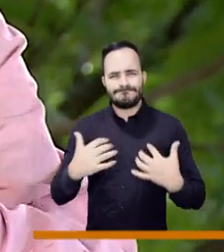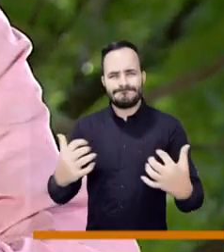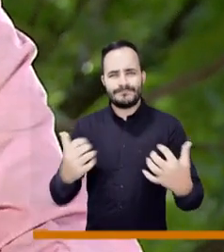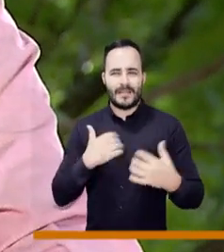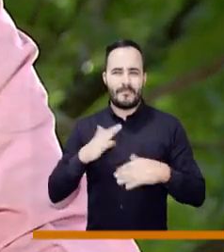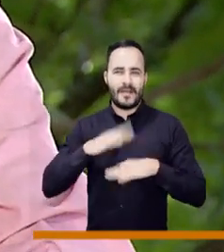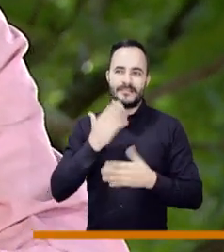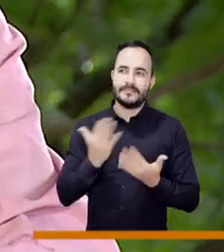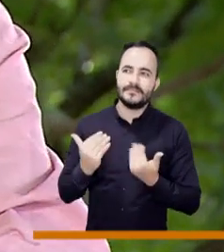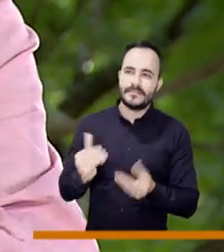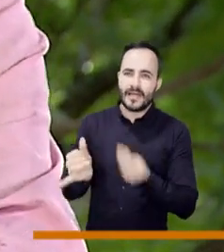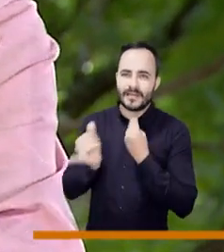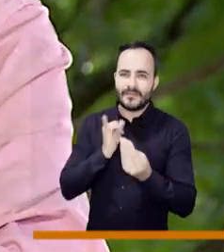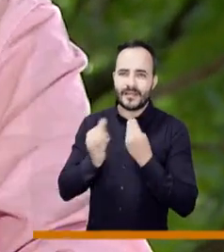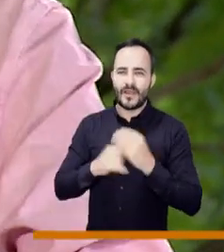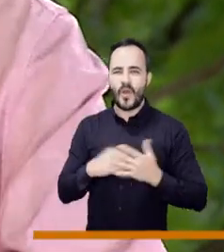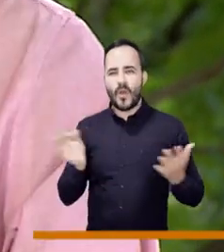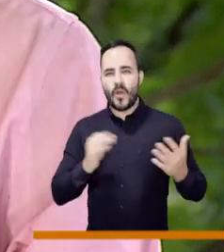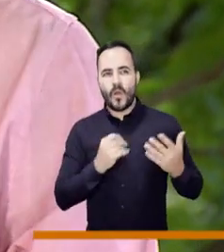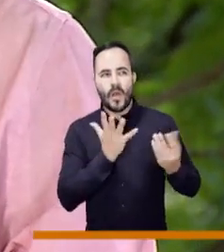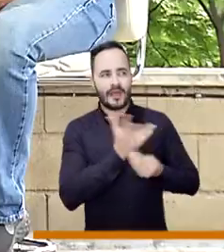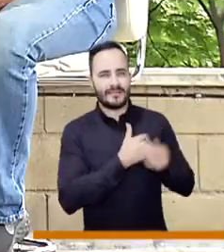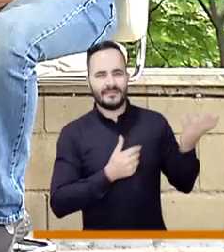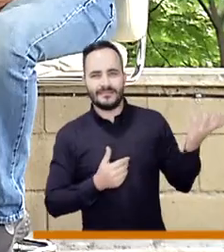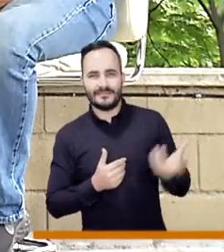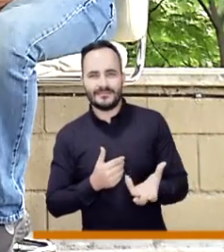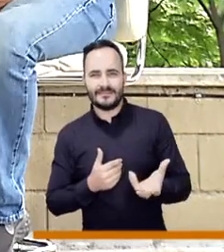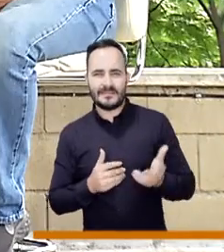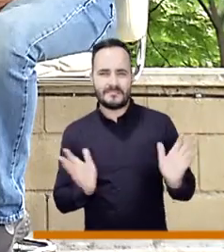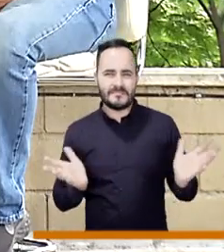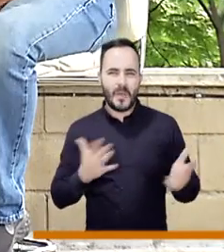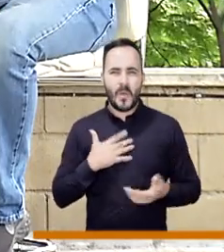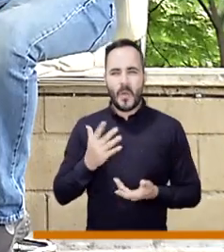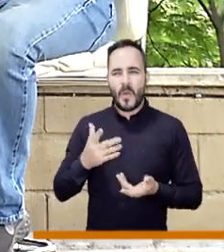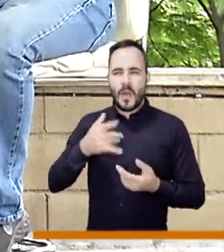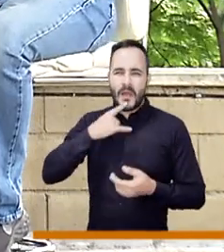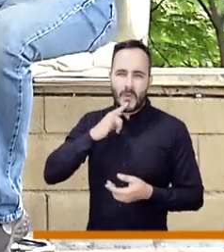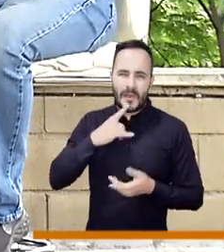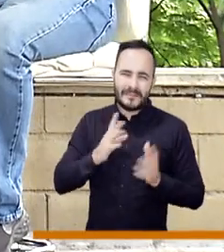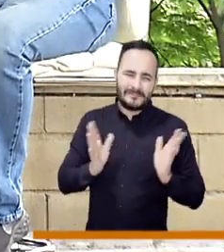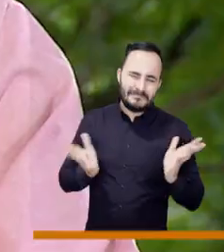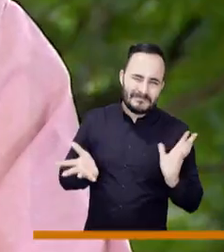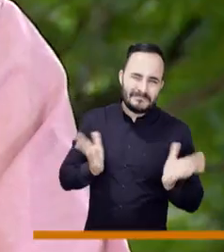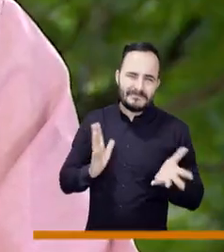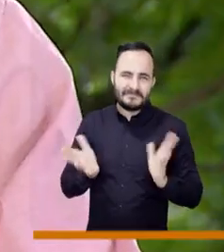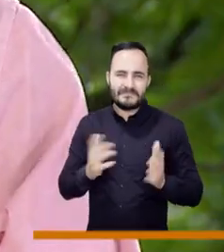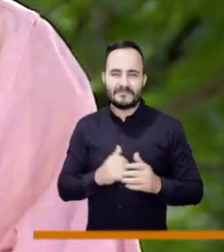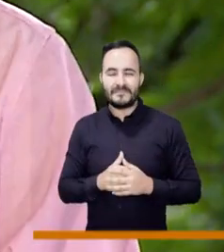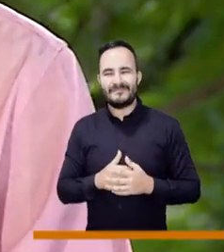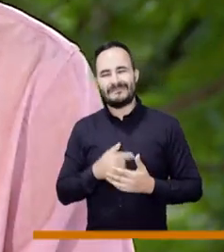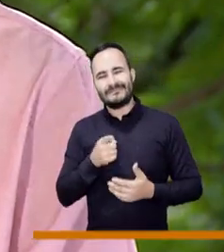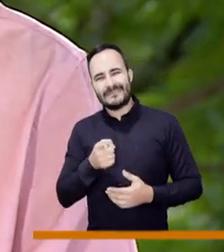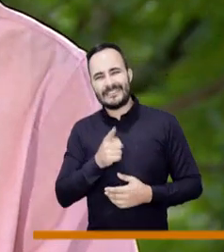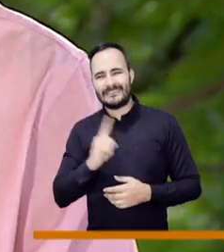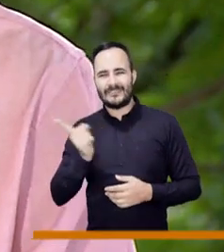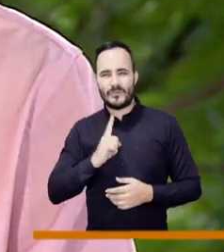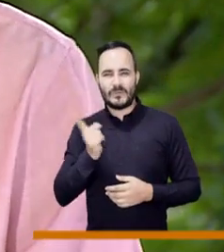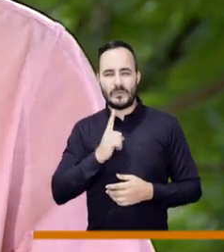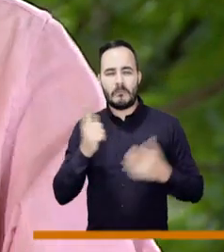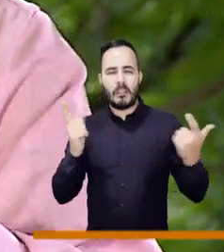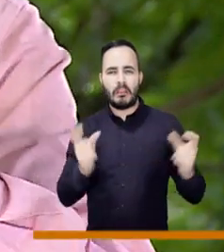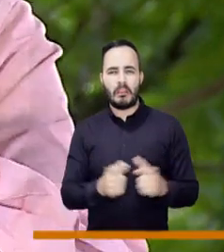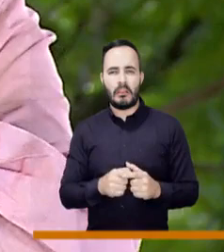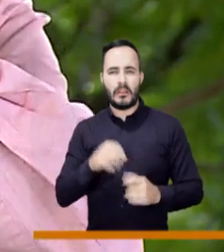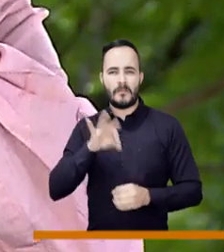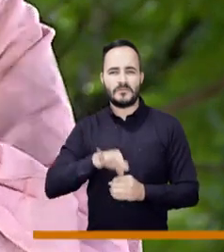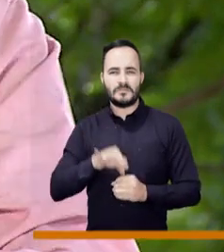el refrigerio o por el artista que se lleve, o de pronto por el aguardientico. Y de ahí termina el 5% sin mucho votando por uno.